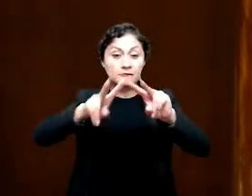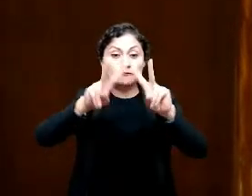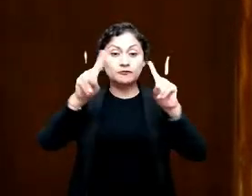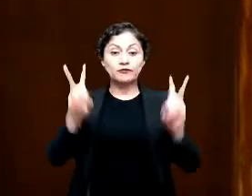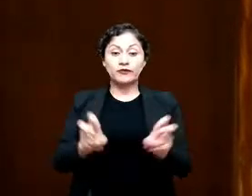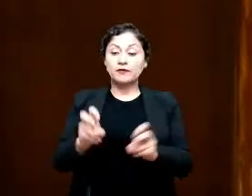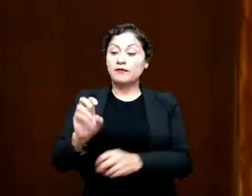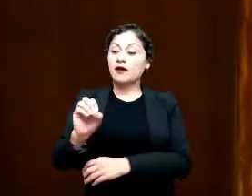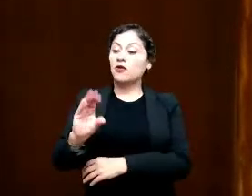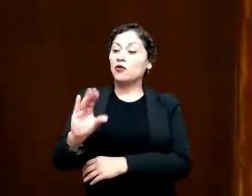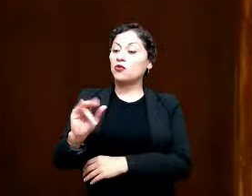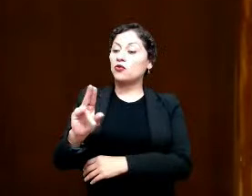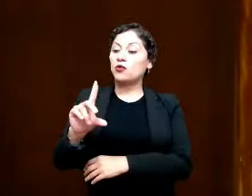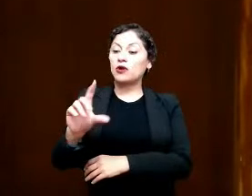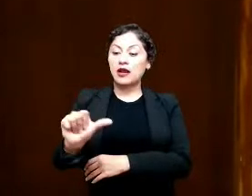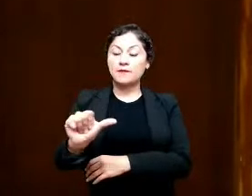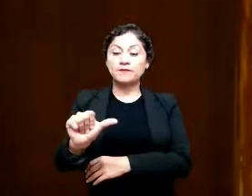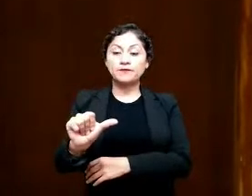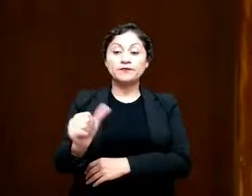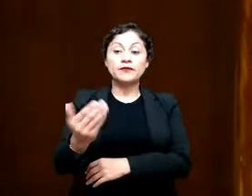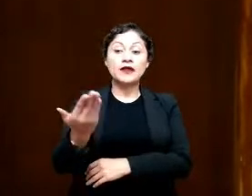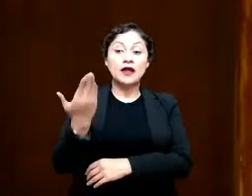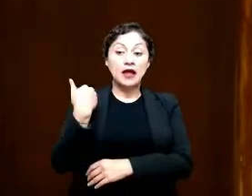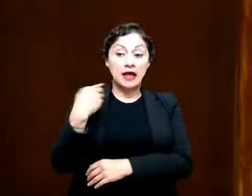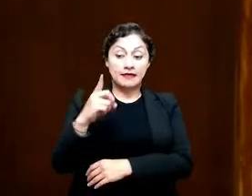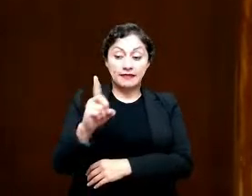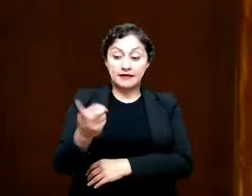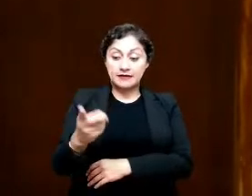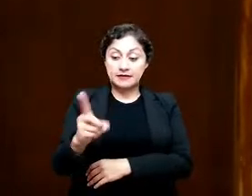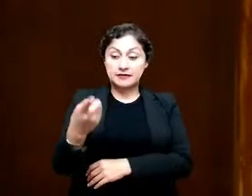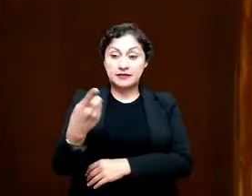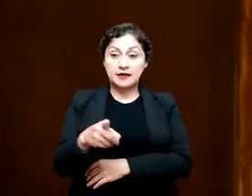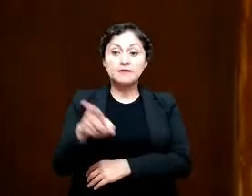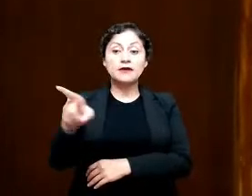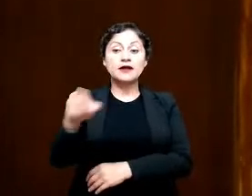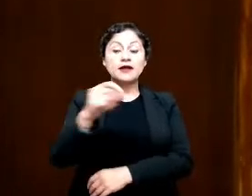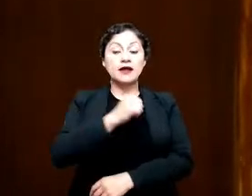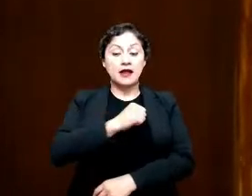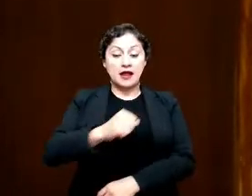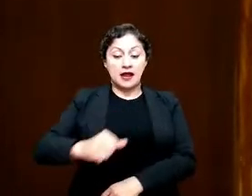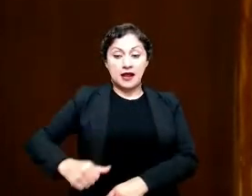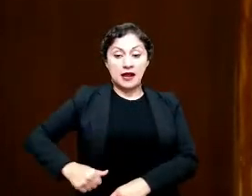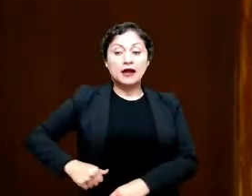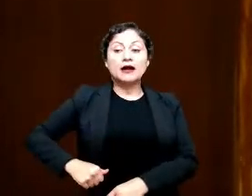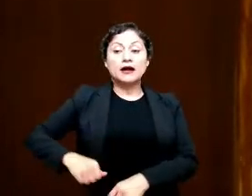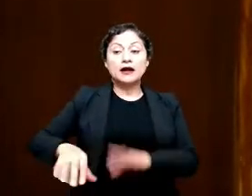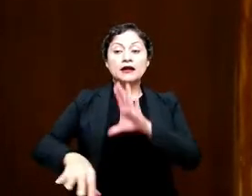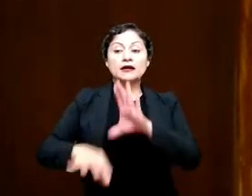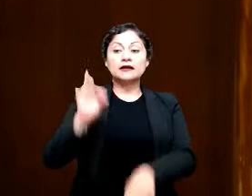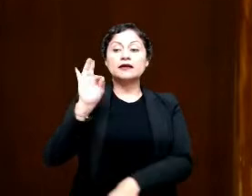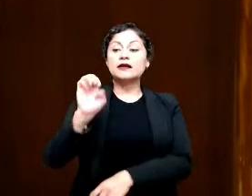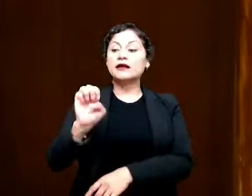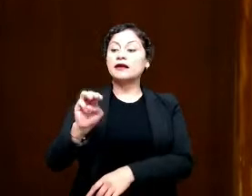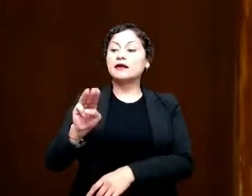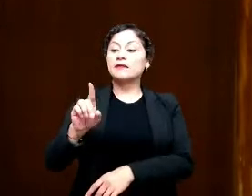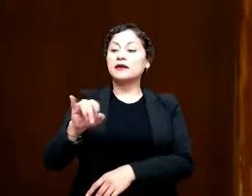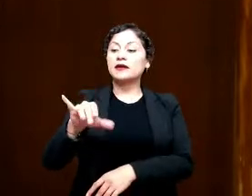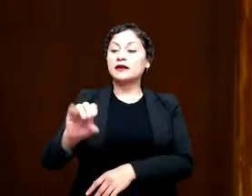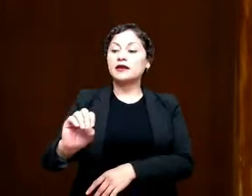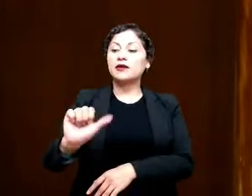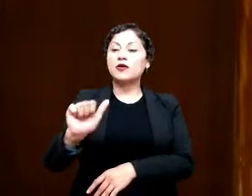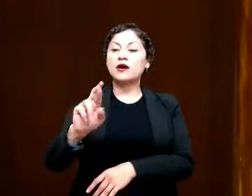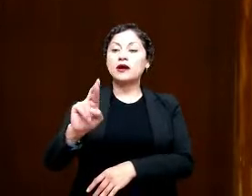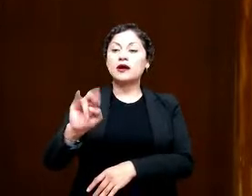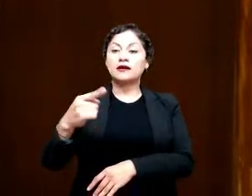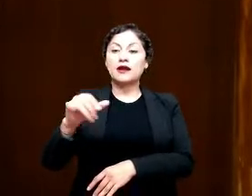Ocuila. El pasado mes de diciembre, el alcalde electo Emilio Arriaga Villa fue vinculado a proceso por